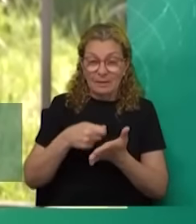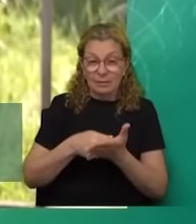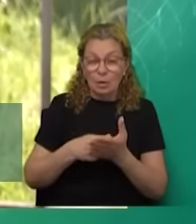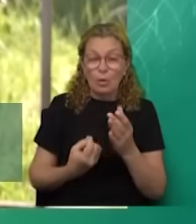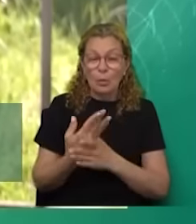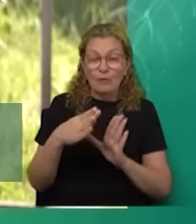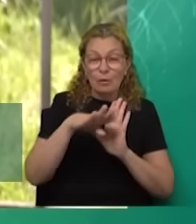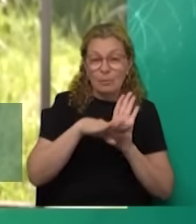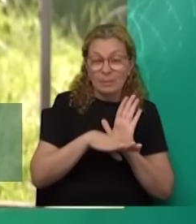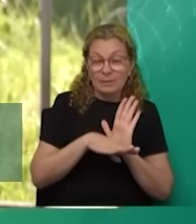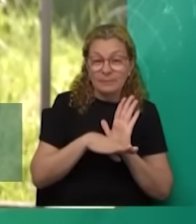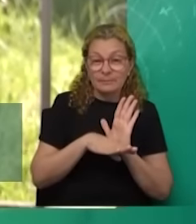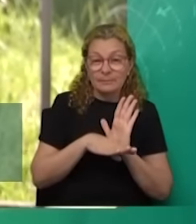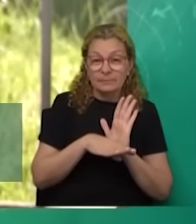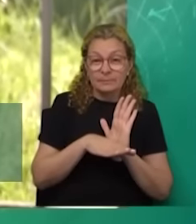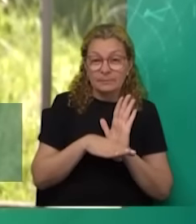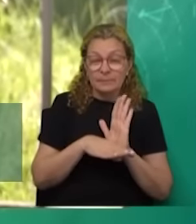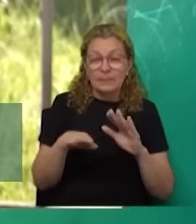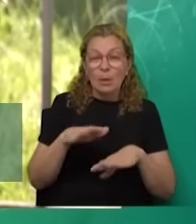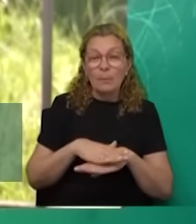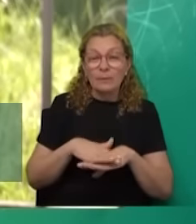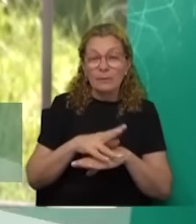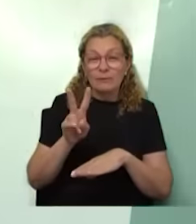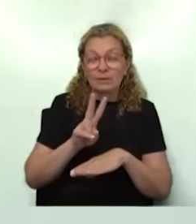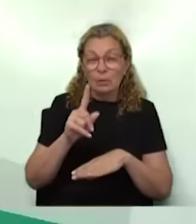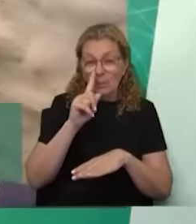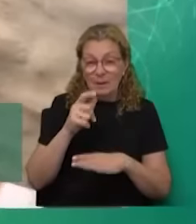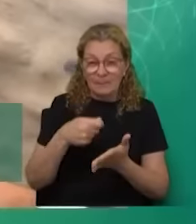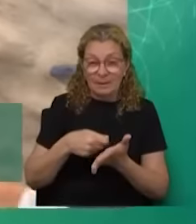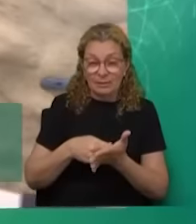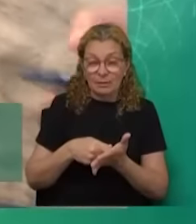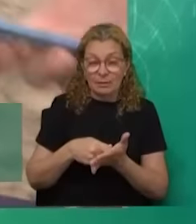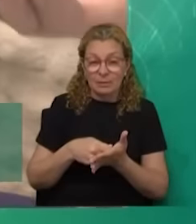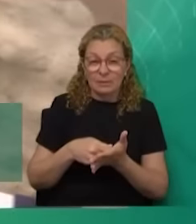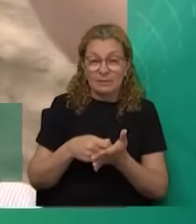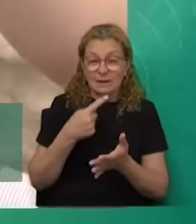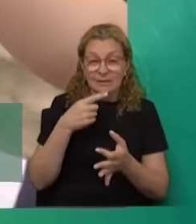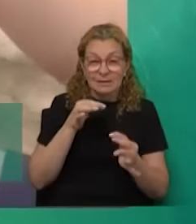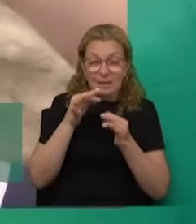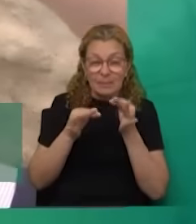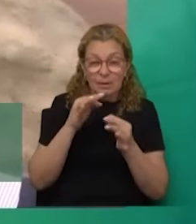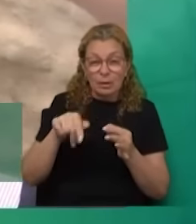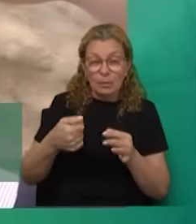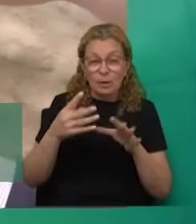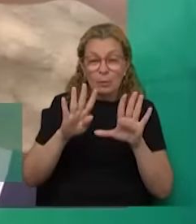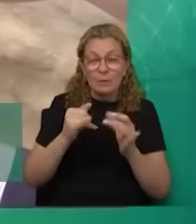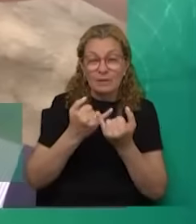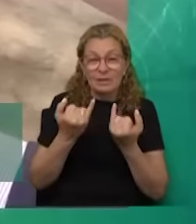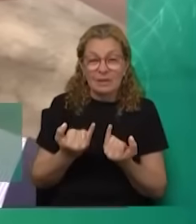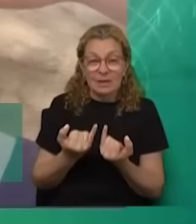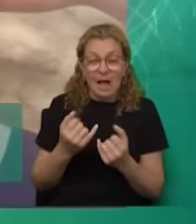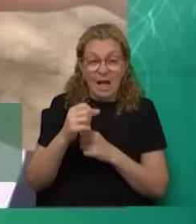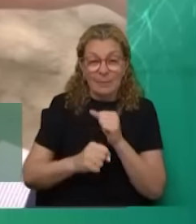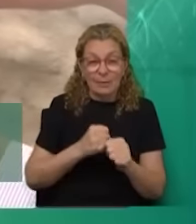nuevo plan no no tenemos un piso de 22000 pes implica lamente que después los 9 días